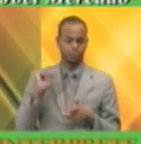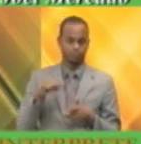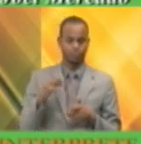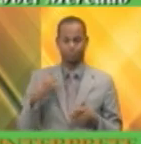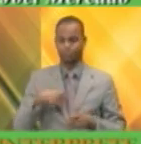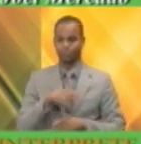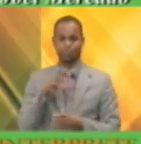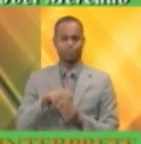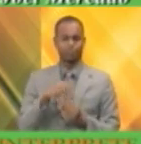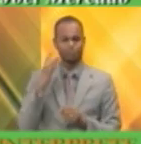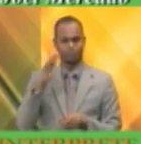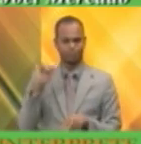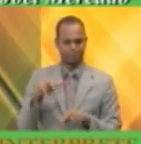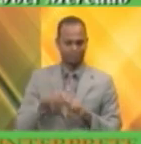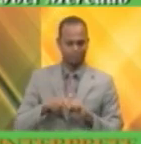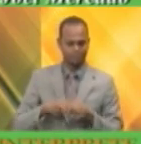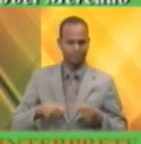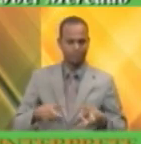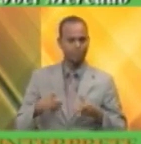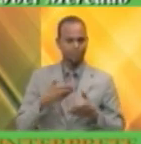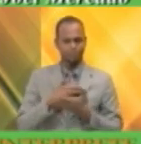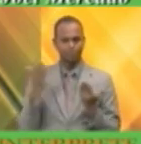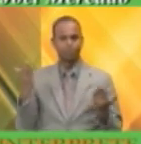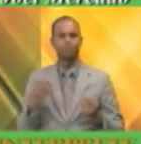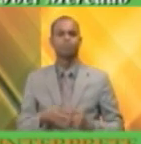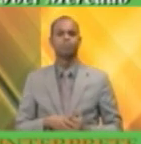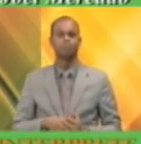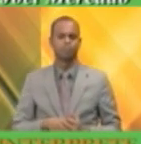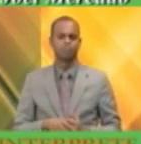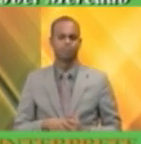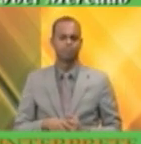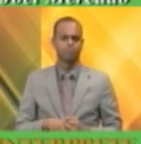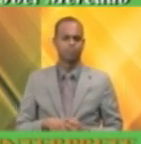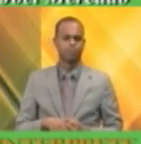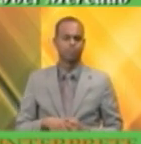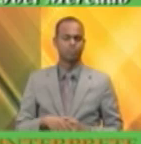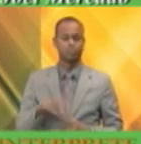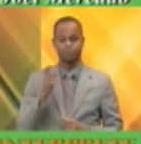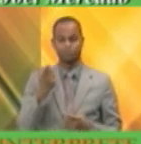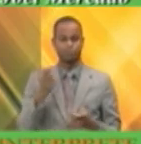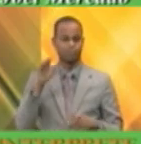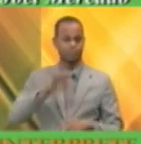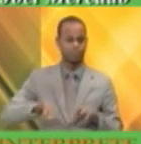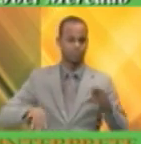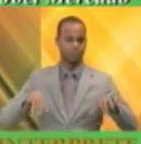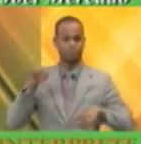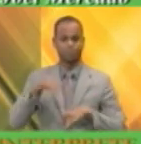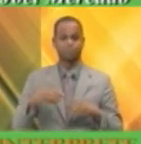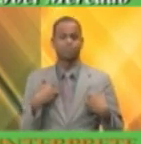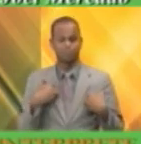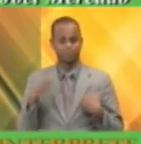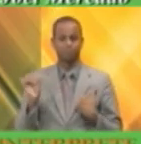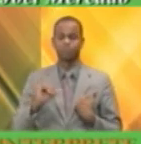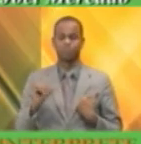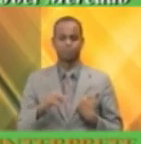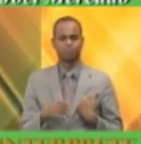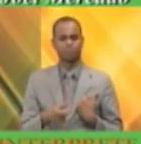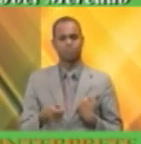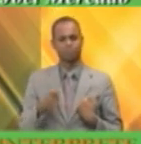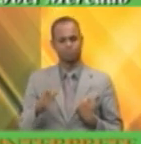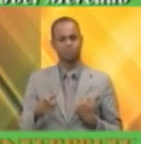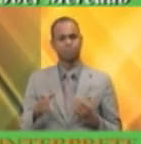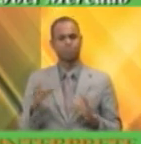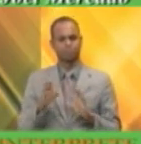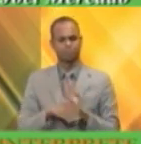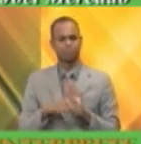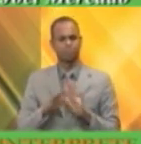tenemos esa silla, eso. En natación, que tenemos la tentación, también nos sale un poco más